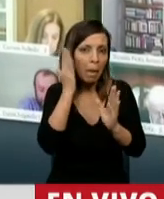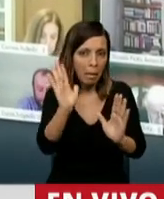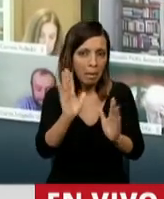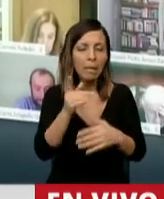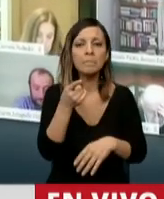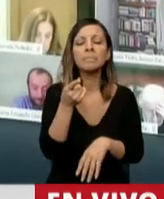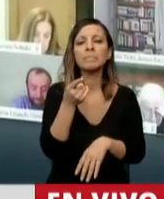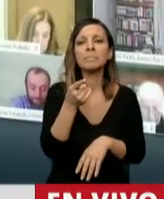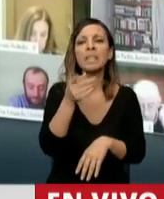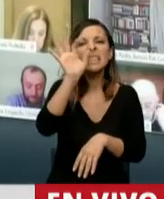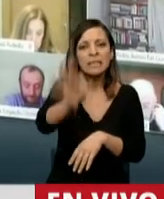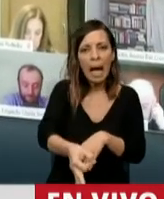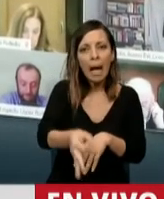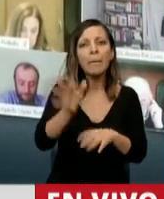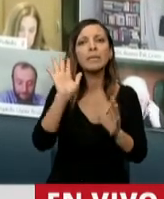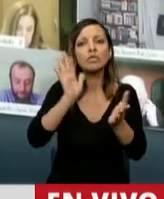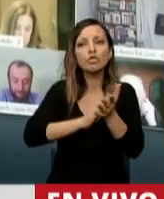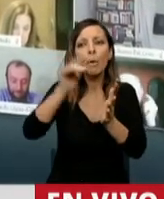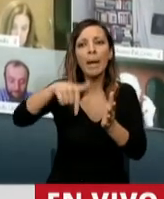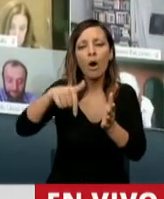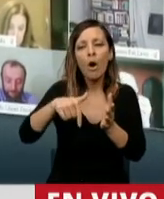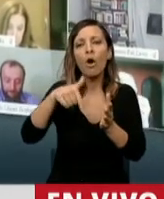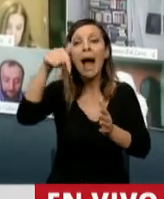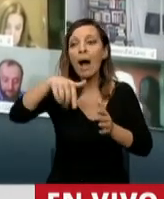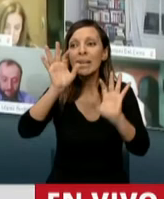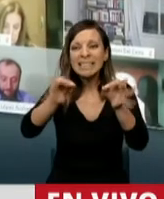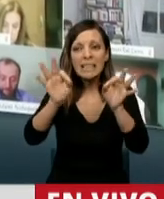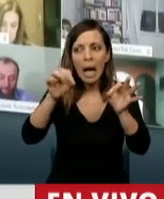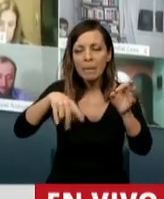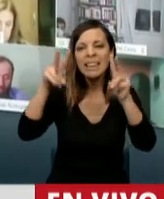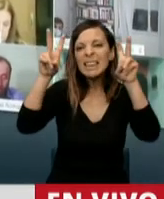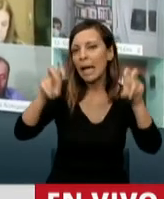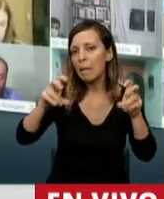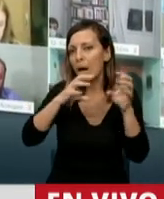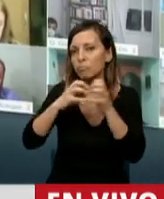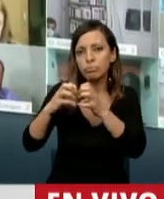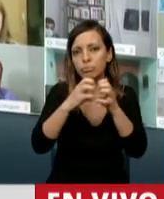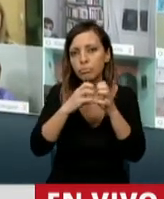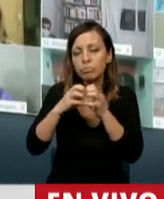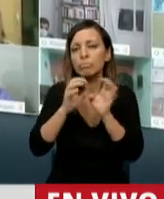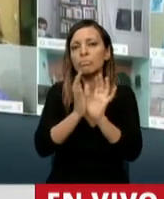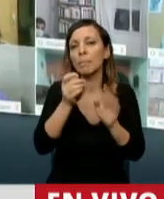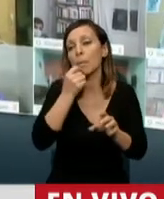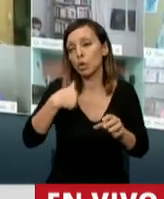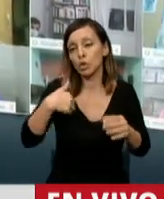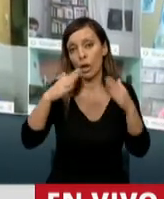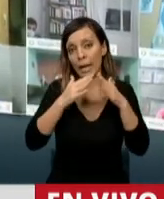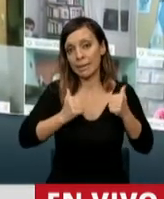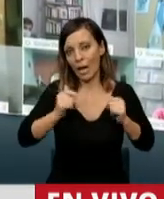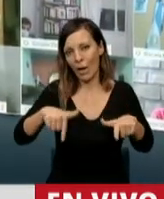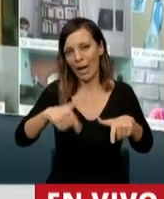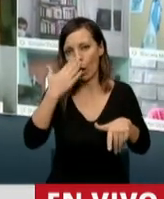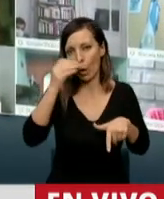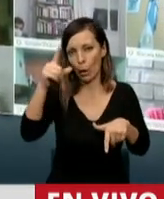están enterados de lo que está sucediendo hoy, ahora, aquí en el recinto, lo que tienen ahí, lo que está en el recinto, yo estoy acá en mi casa, en San Cipolla,